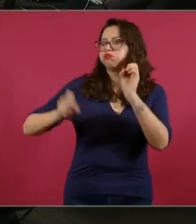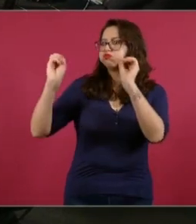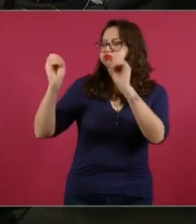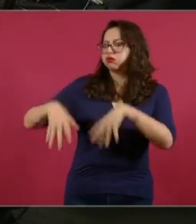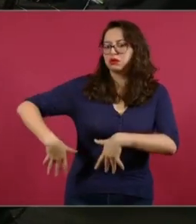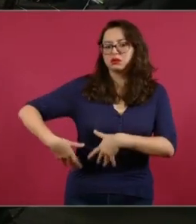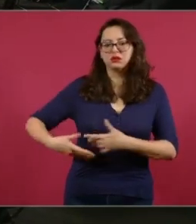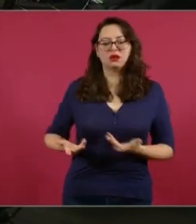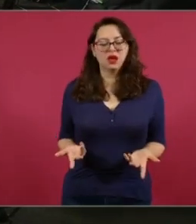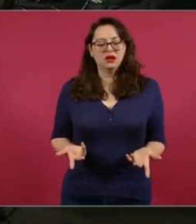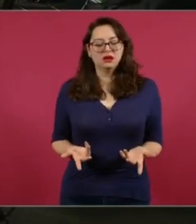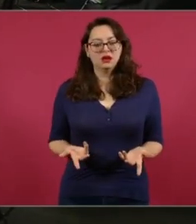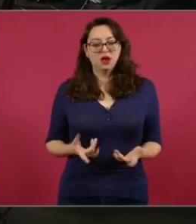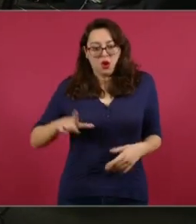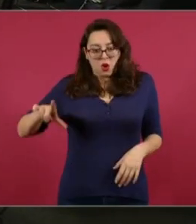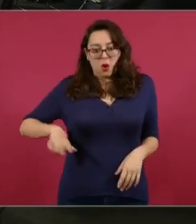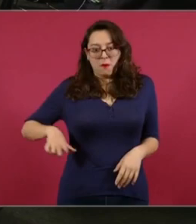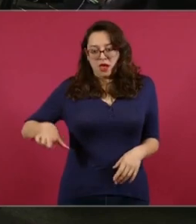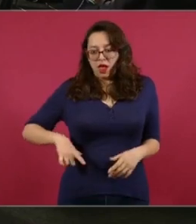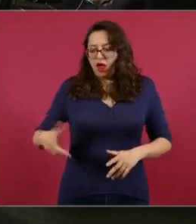de manera directa.